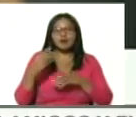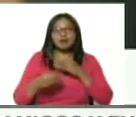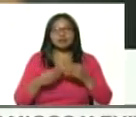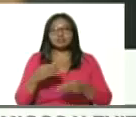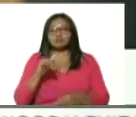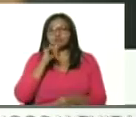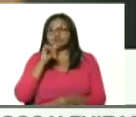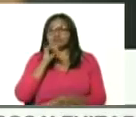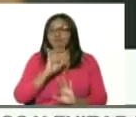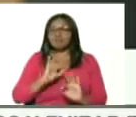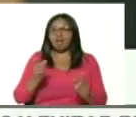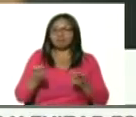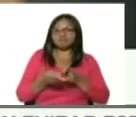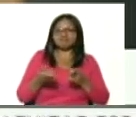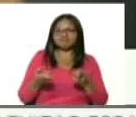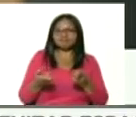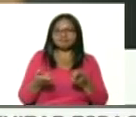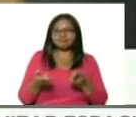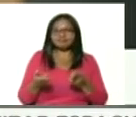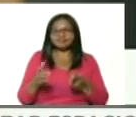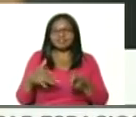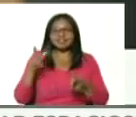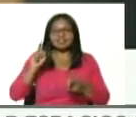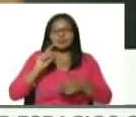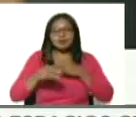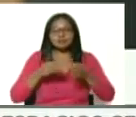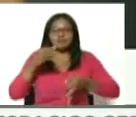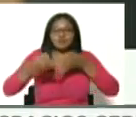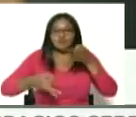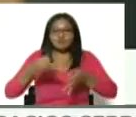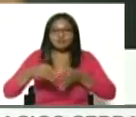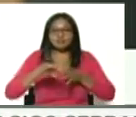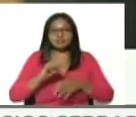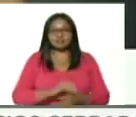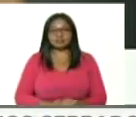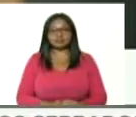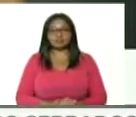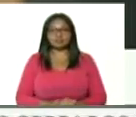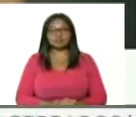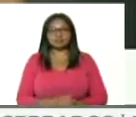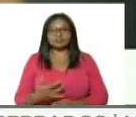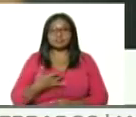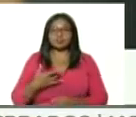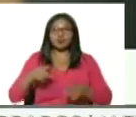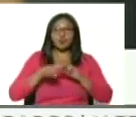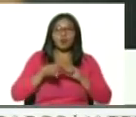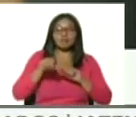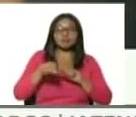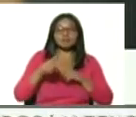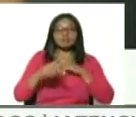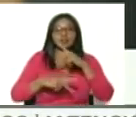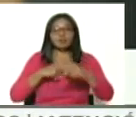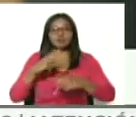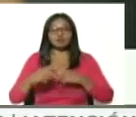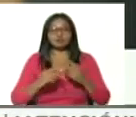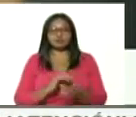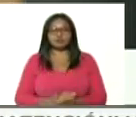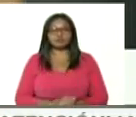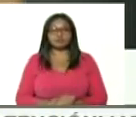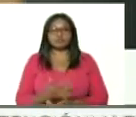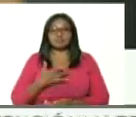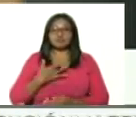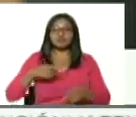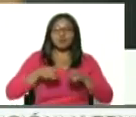enunciado. Para hacer lo posible es necesario el Estado de justicia. Y el papel que la revolución, donde hace el acento la revolución, Estado de